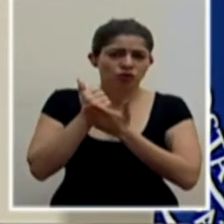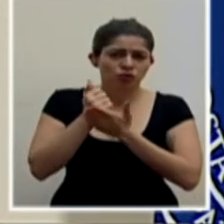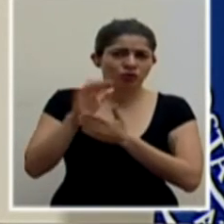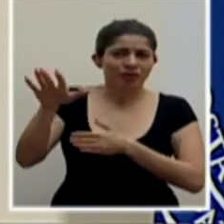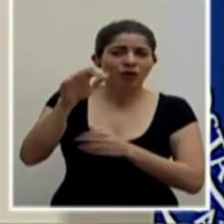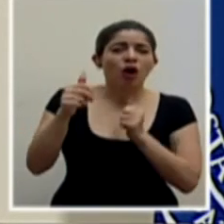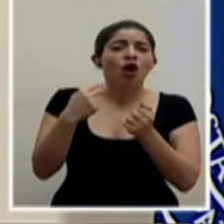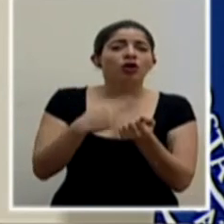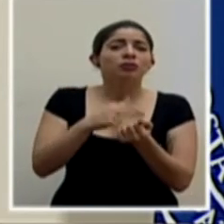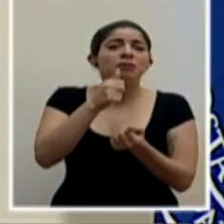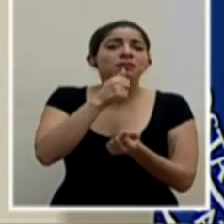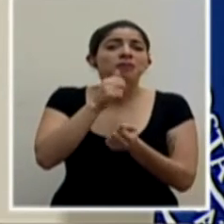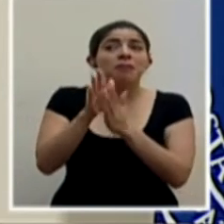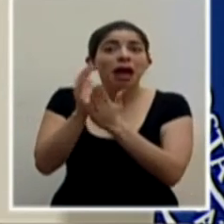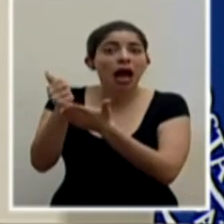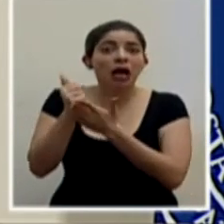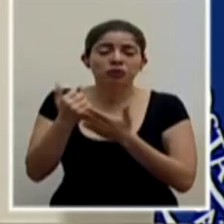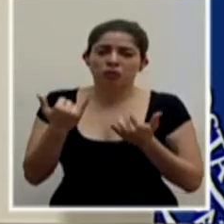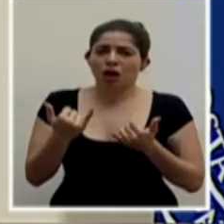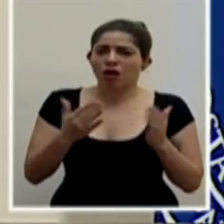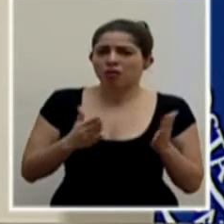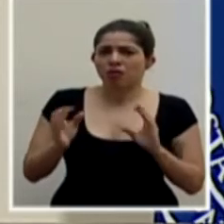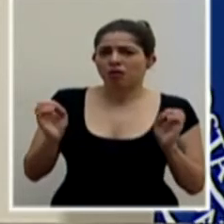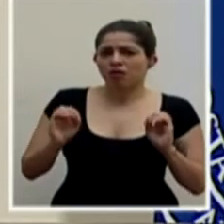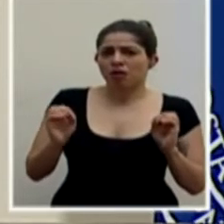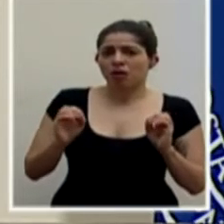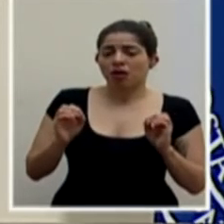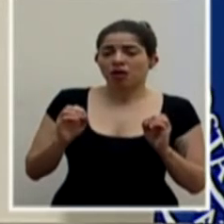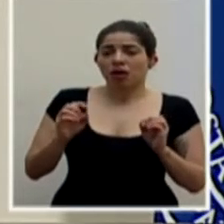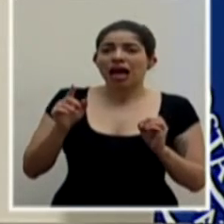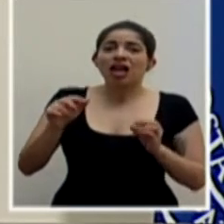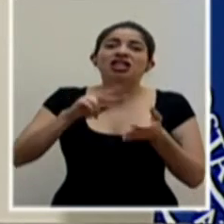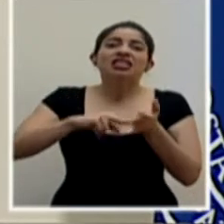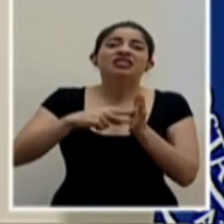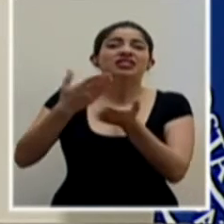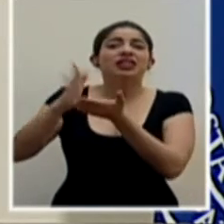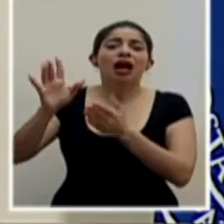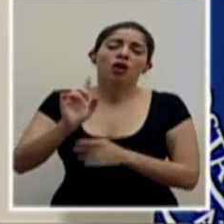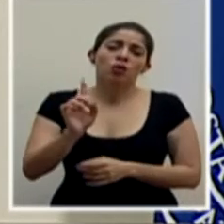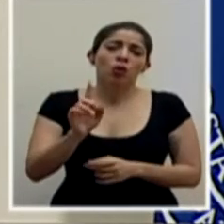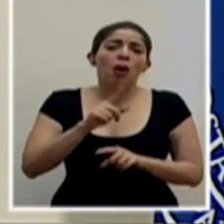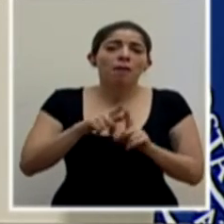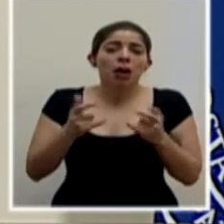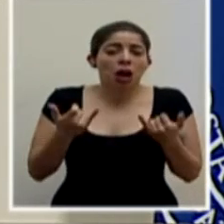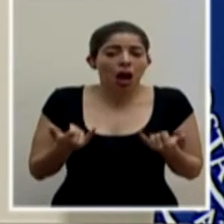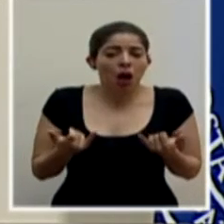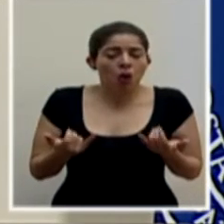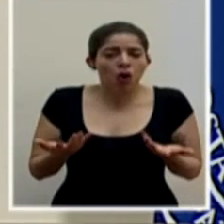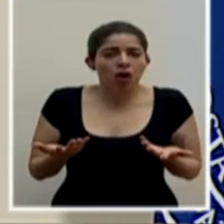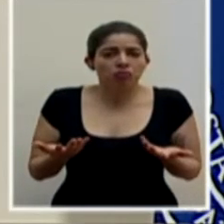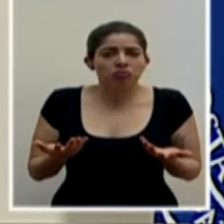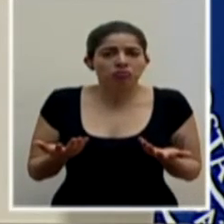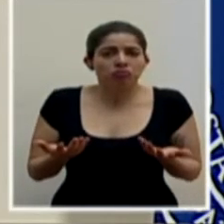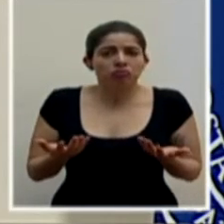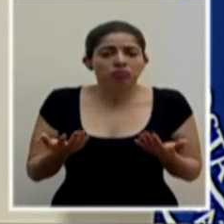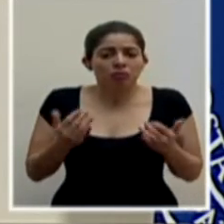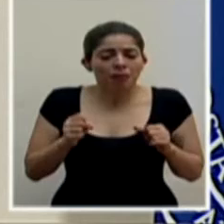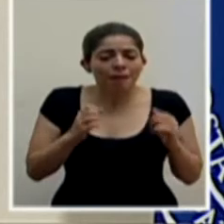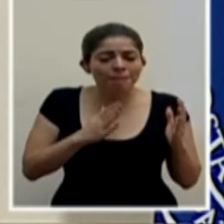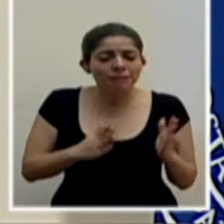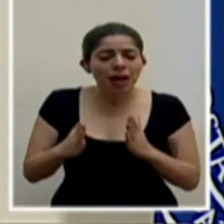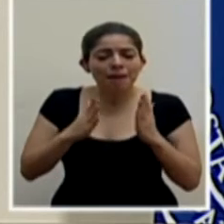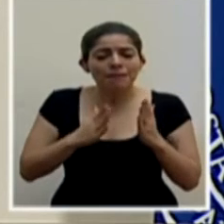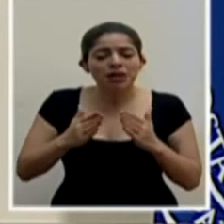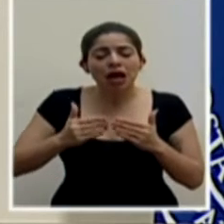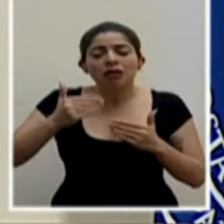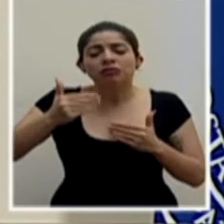los hospitales privados. No es algo que descartemos, pero sí estamos previendo las